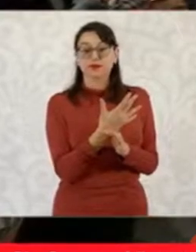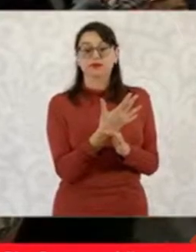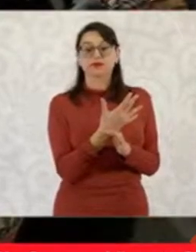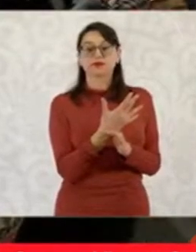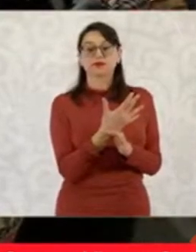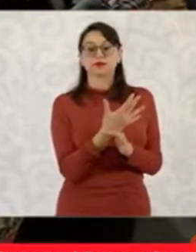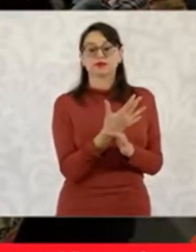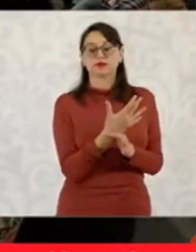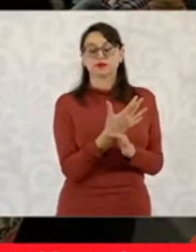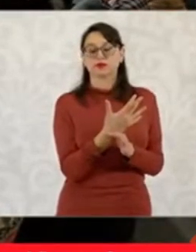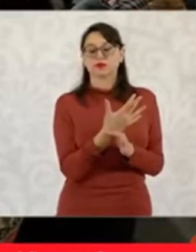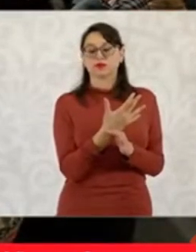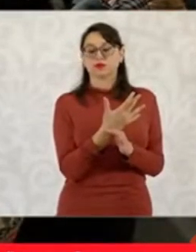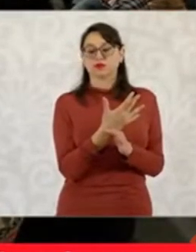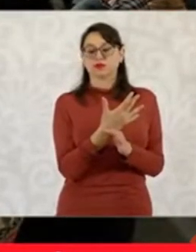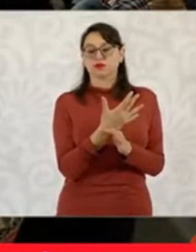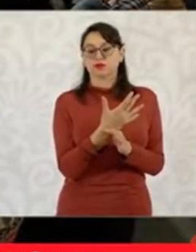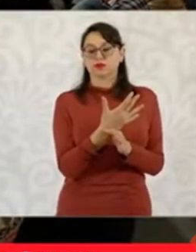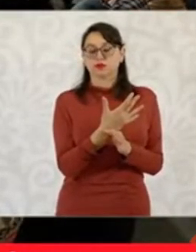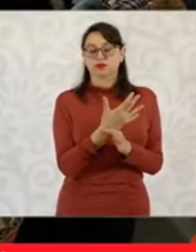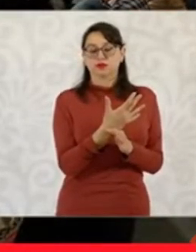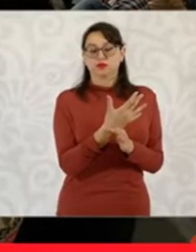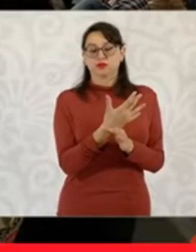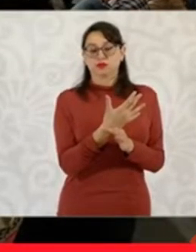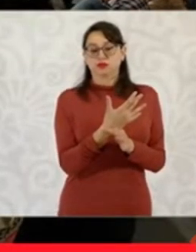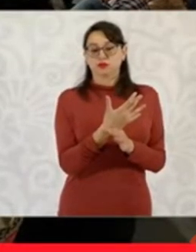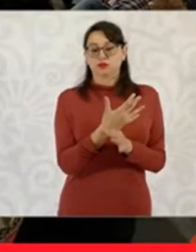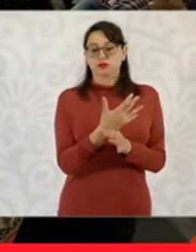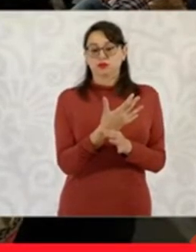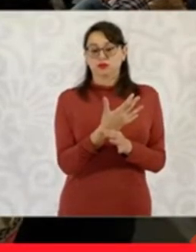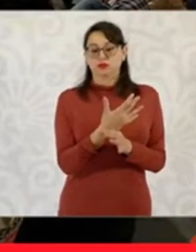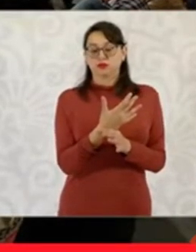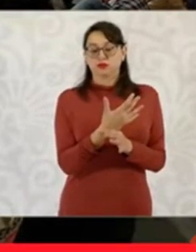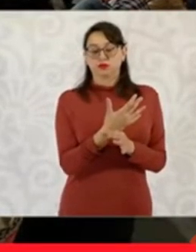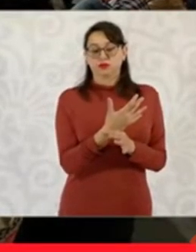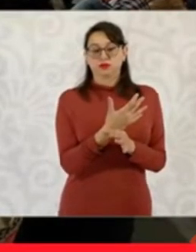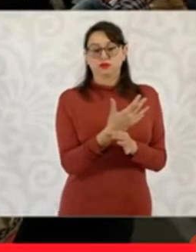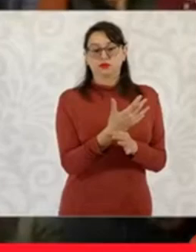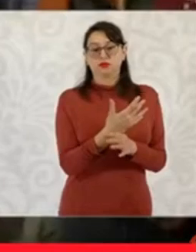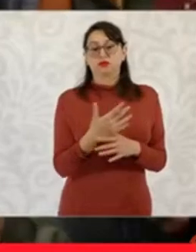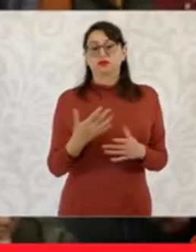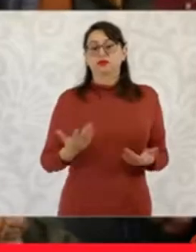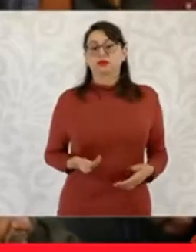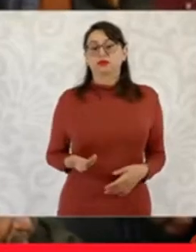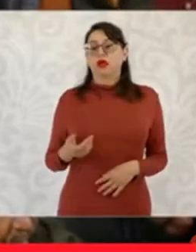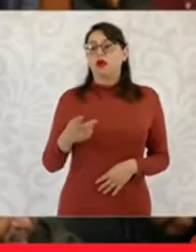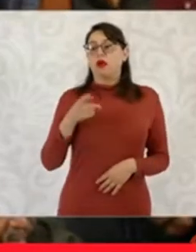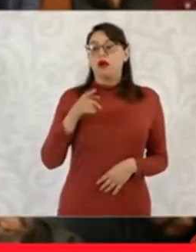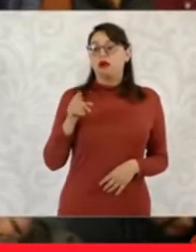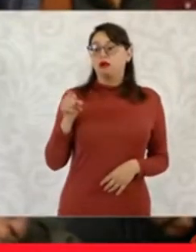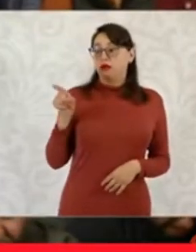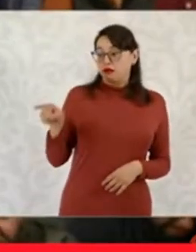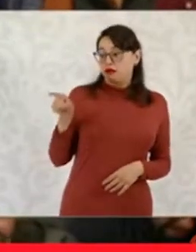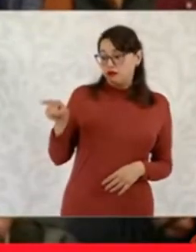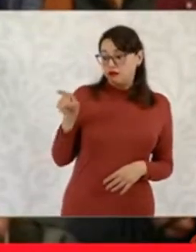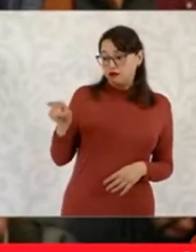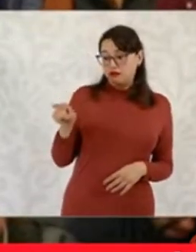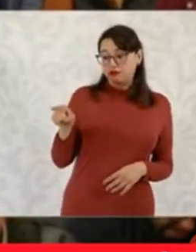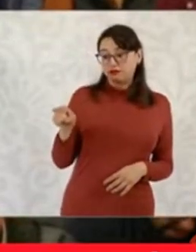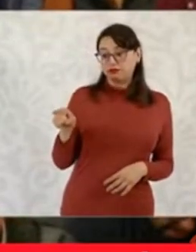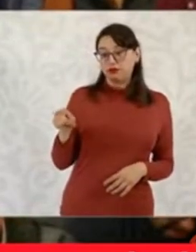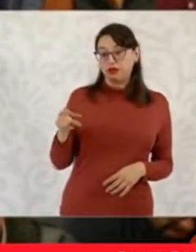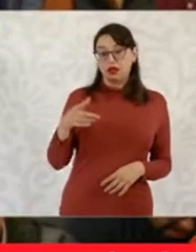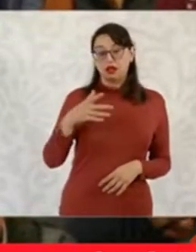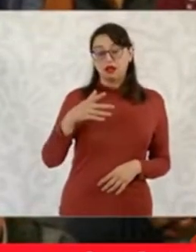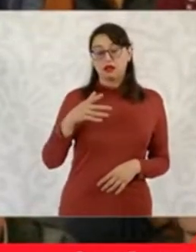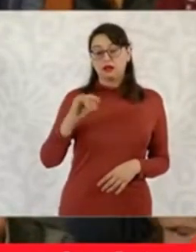que a mí me pagó y que me mandó Jesús Ramírez Cuevas. Así lo pone,